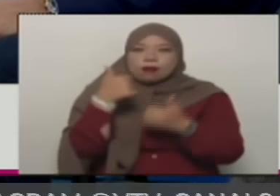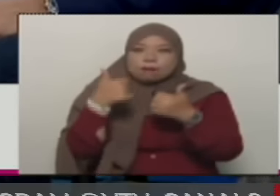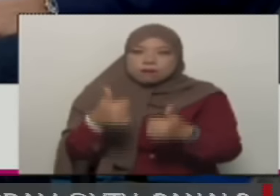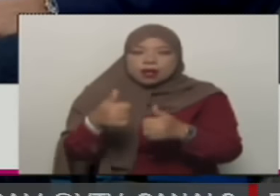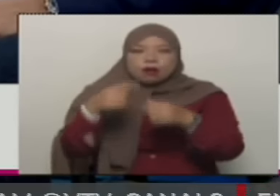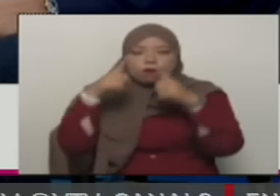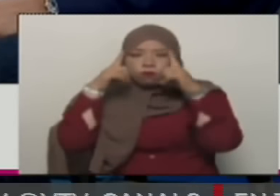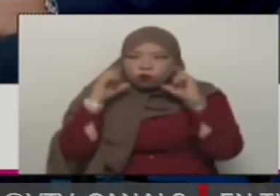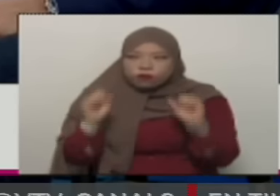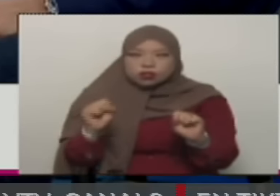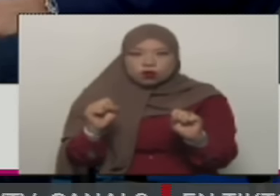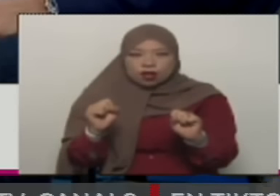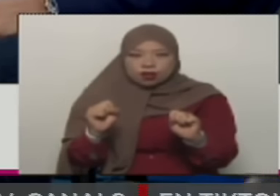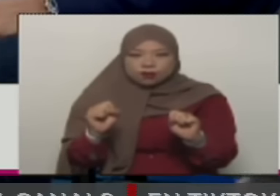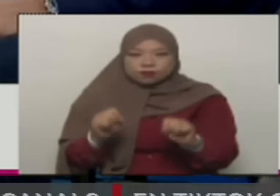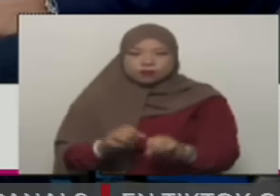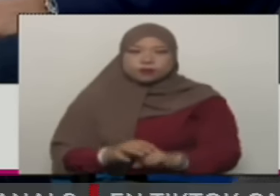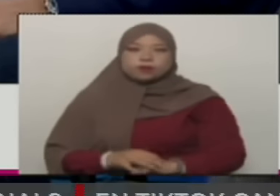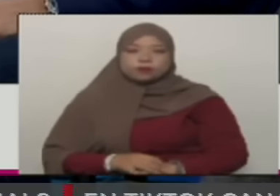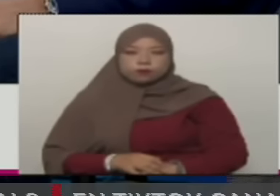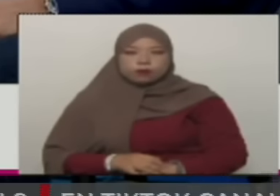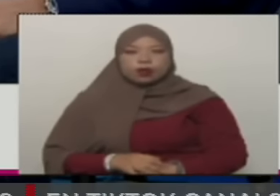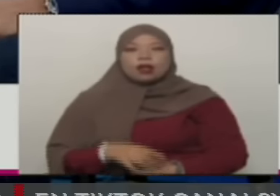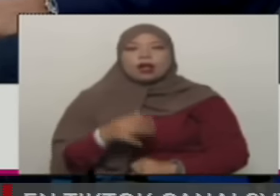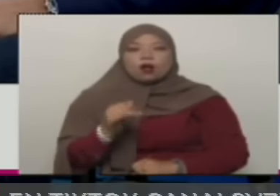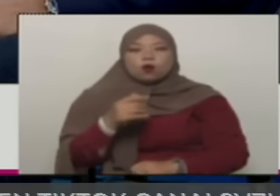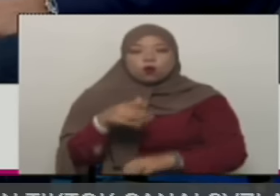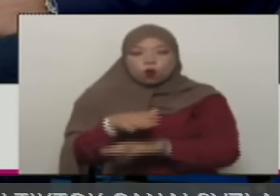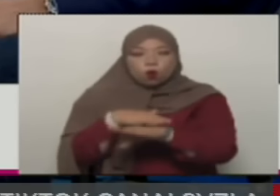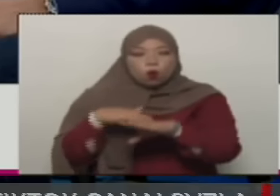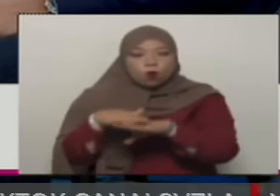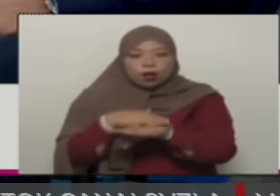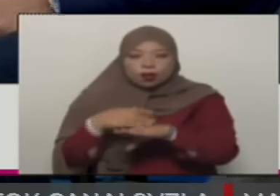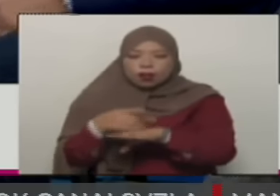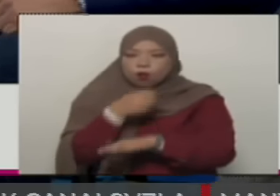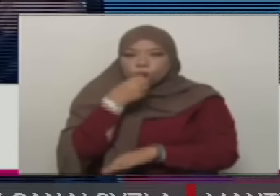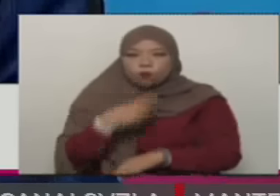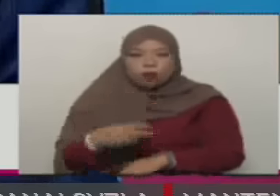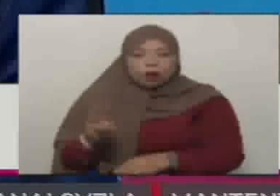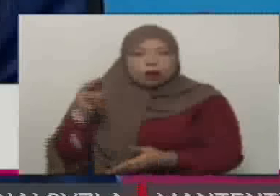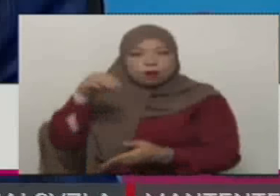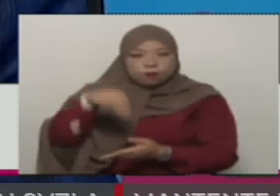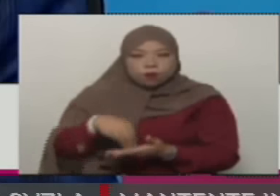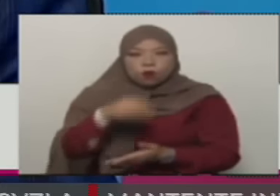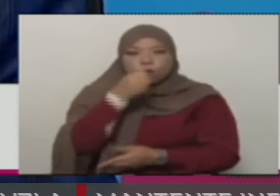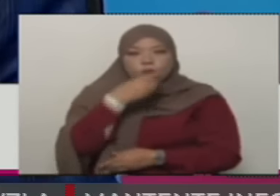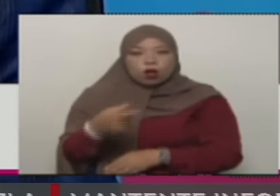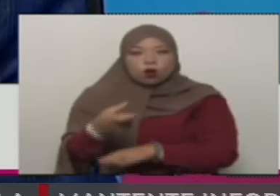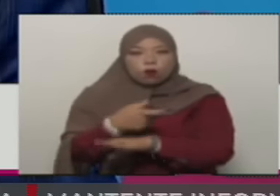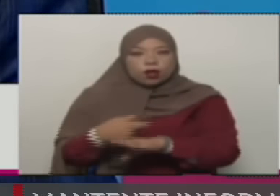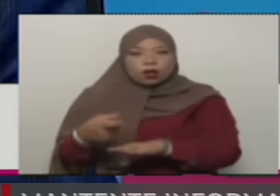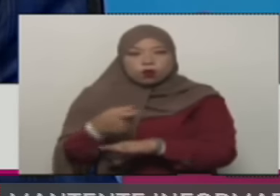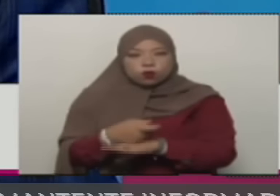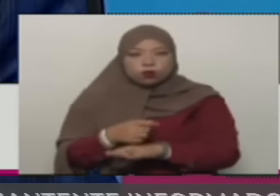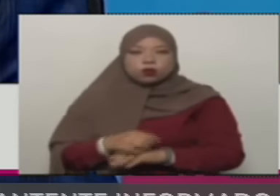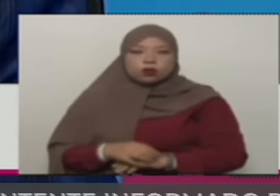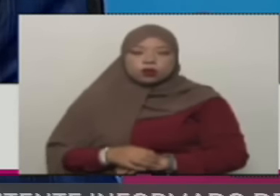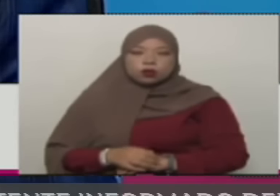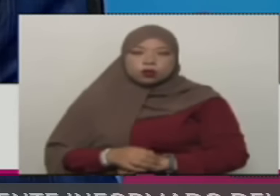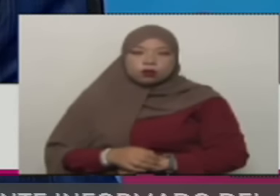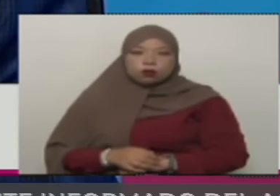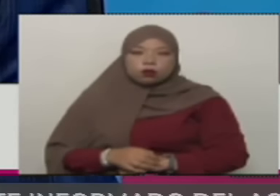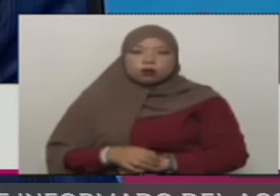y luego fuera gobernador. Ha sido un gran gobernador en el estado Miranda. Gracias. Buen gobernador. Me consta